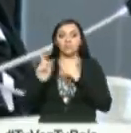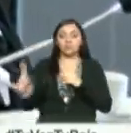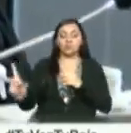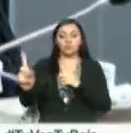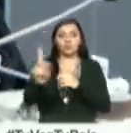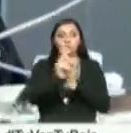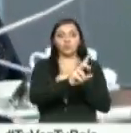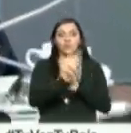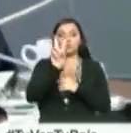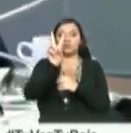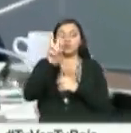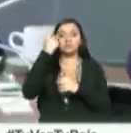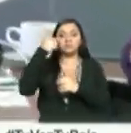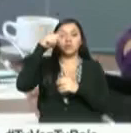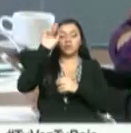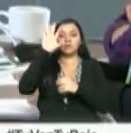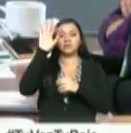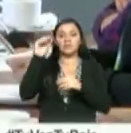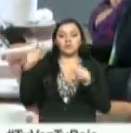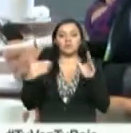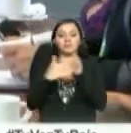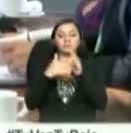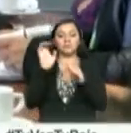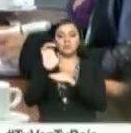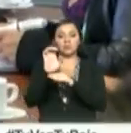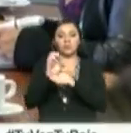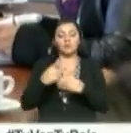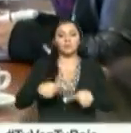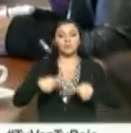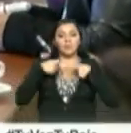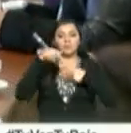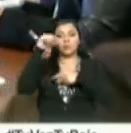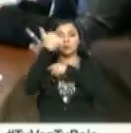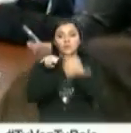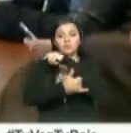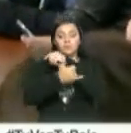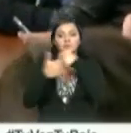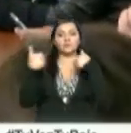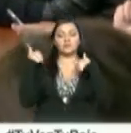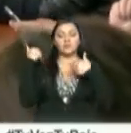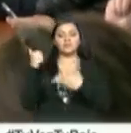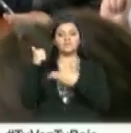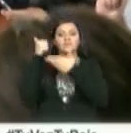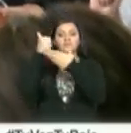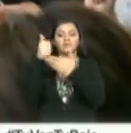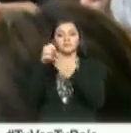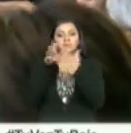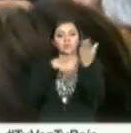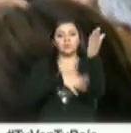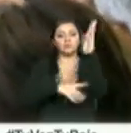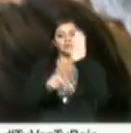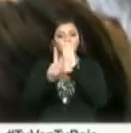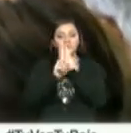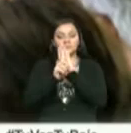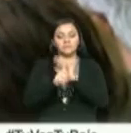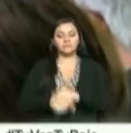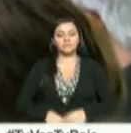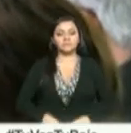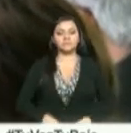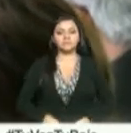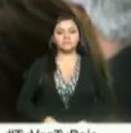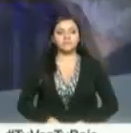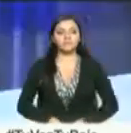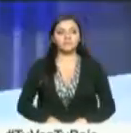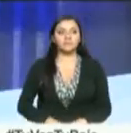más de 2,5 millones de ecuatorianos que residen en el exterior se verán beneficiados con este proyecto de ley.